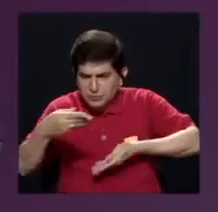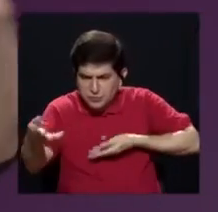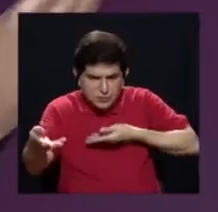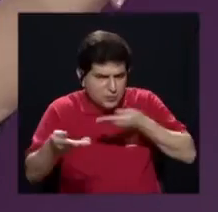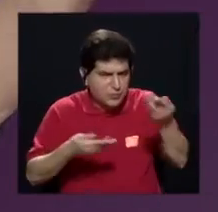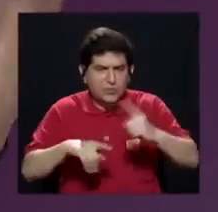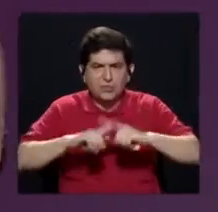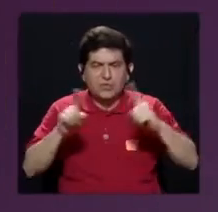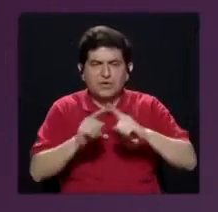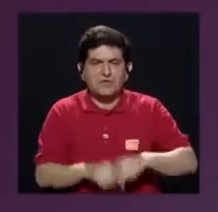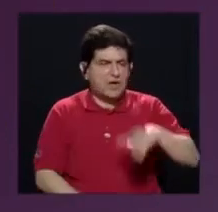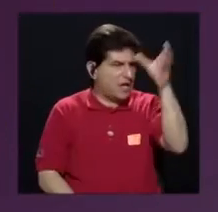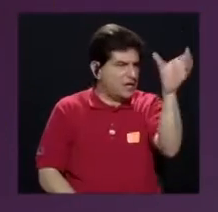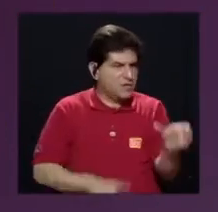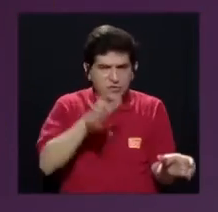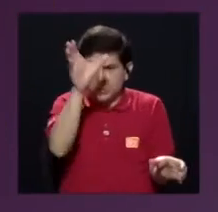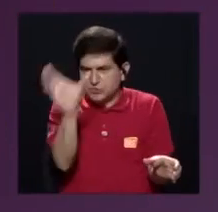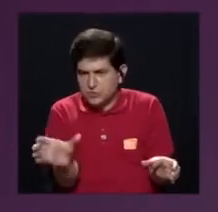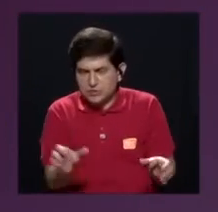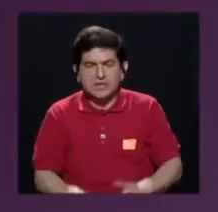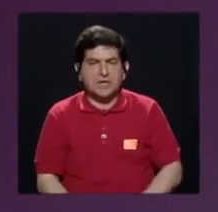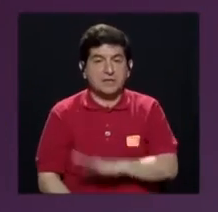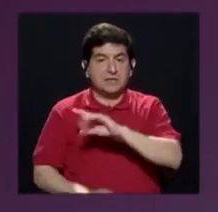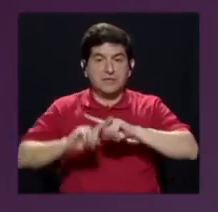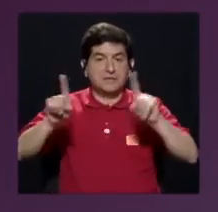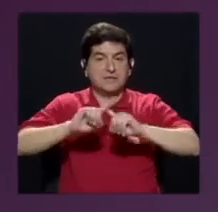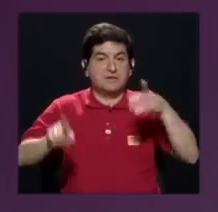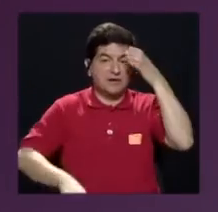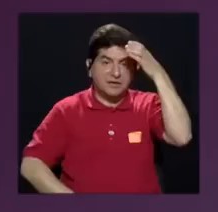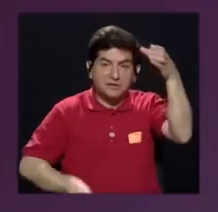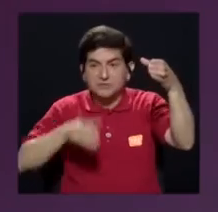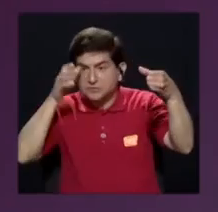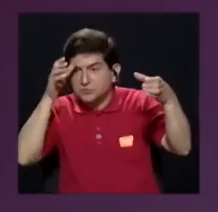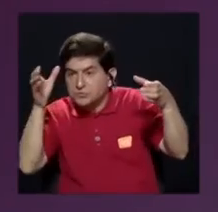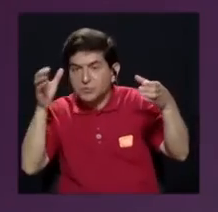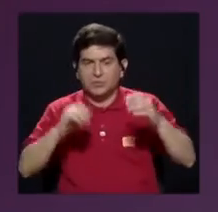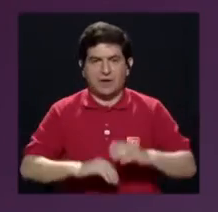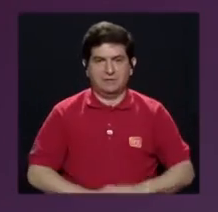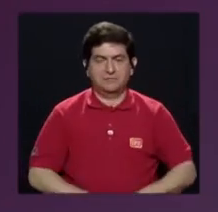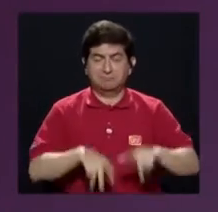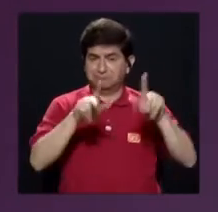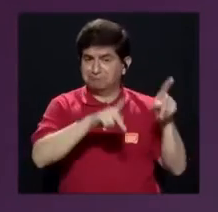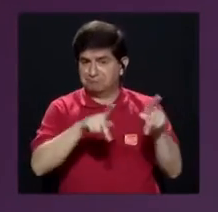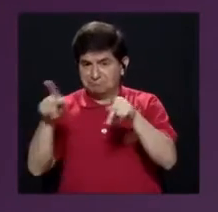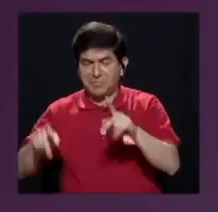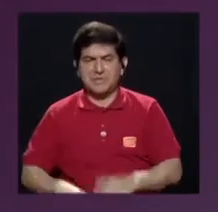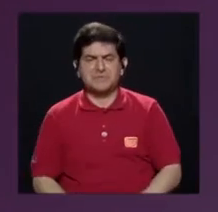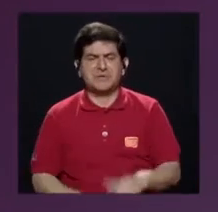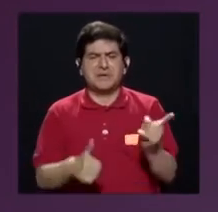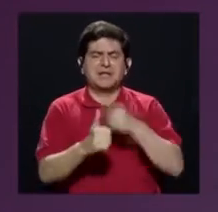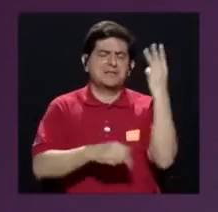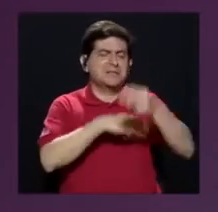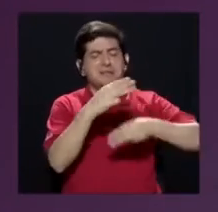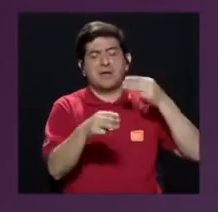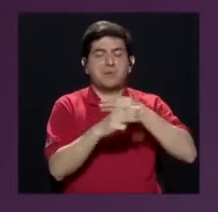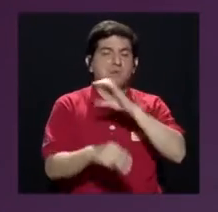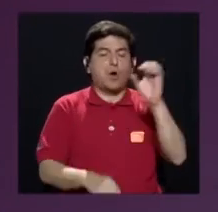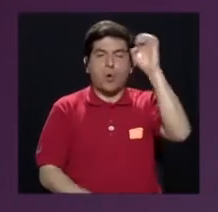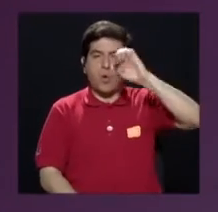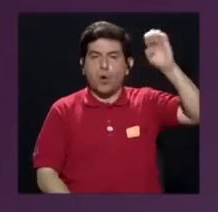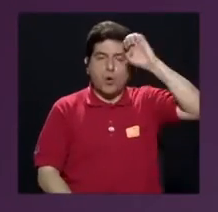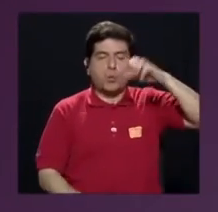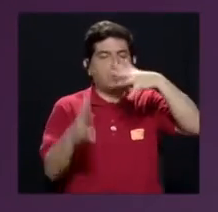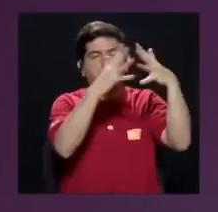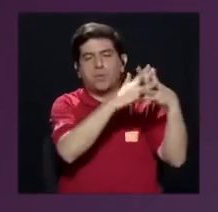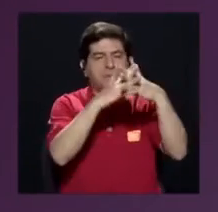entre diversos continentes, culturas, etc. Entonces, por ejemplo, mucha gente del llamado primer mundo, o de Europa, de